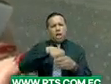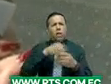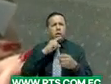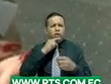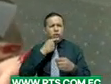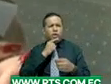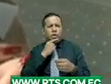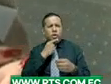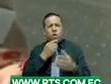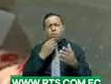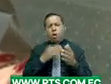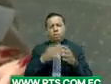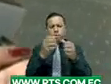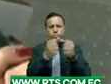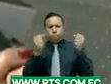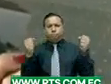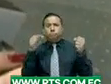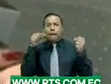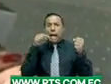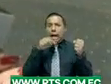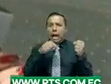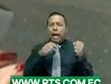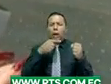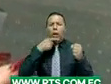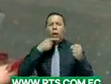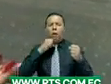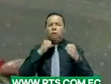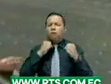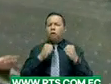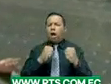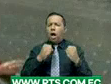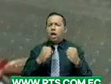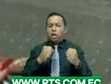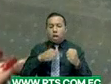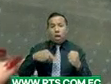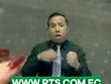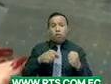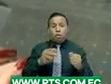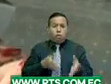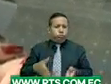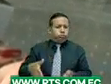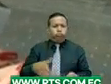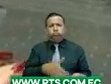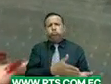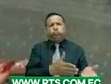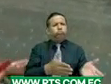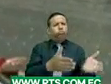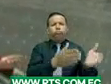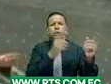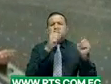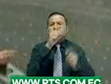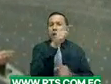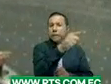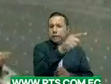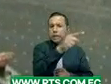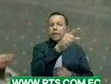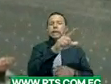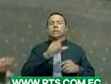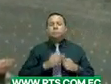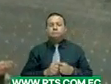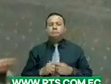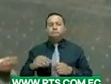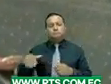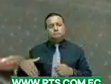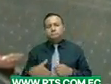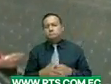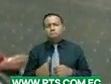camiones toman una vía interna de aproximadamente 2.5 kilómetros hasta llegar a este su lugar, que es el centro logístico de carga,